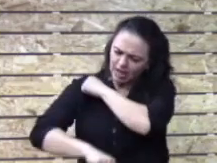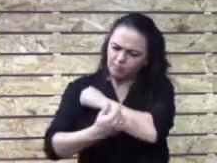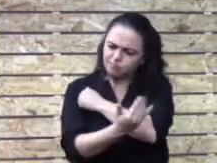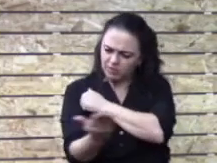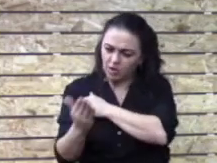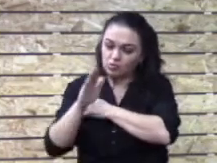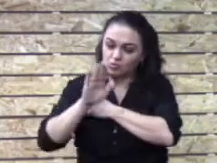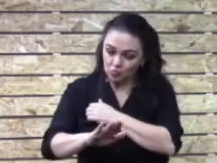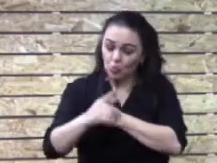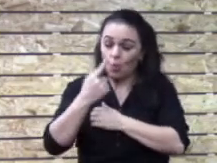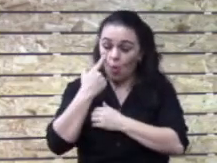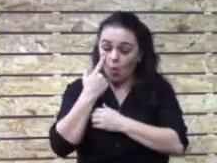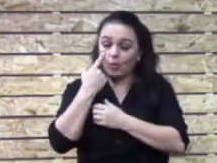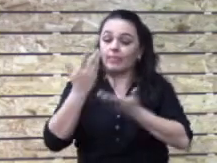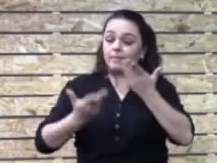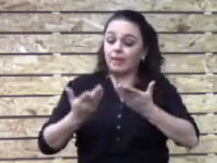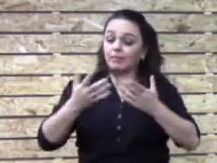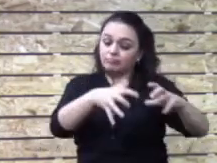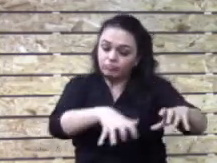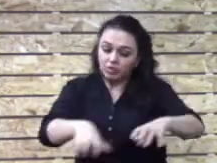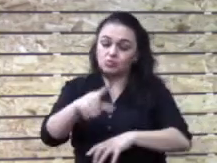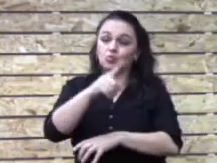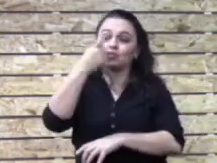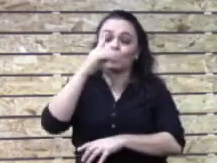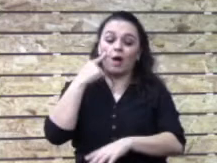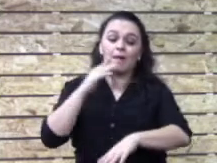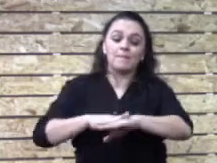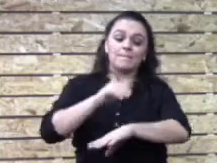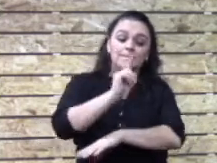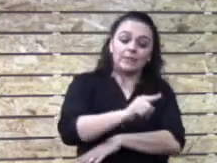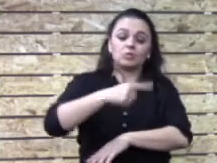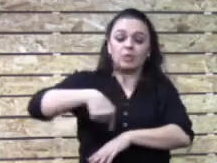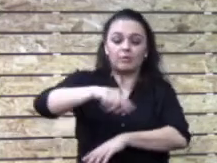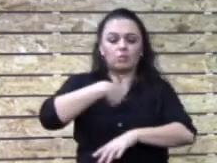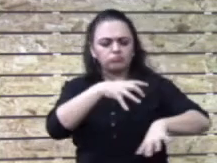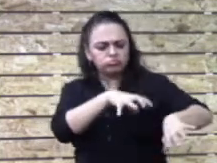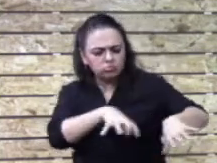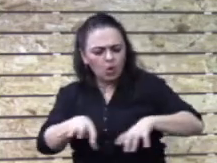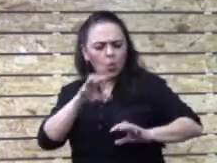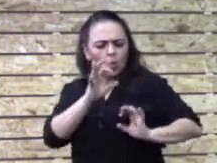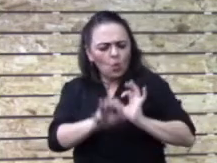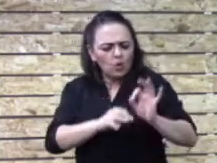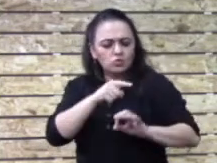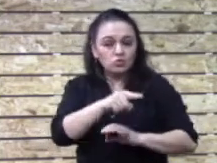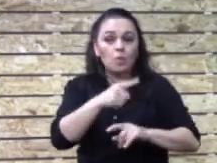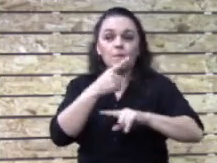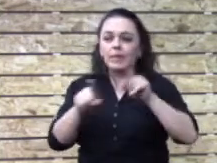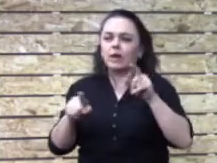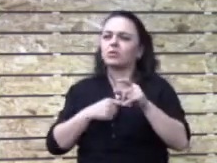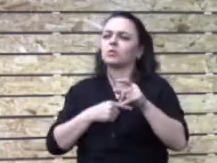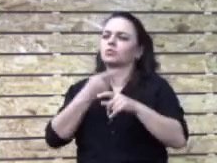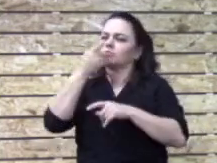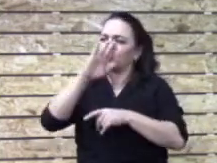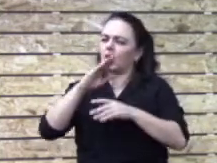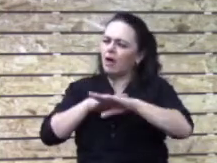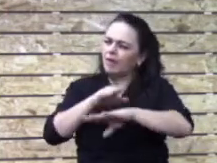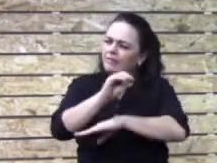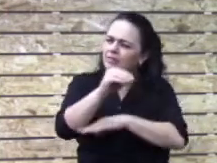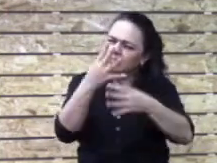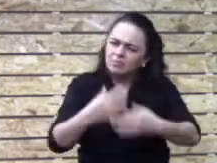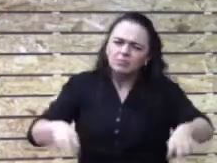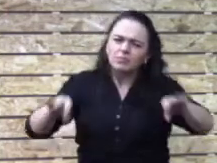Versión Internacional, el título del capítulo 30 de Deuteronomio es bendiciones del arrepentimiento.